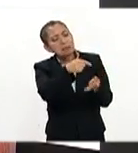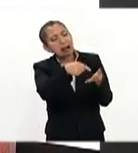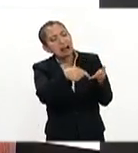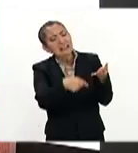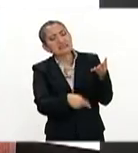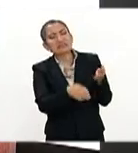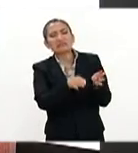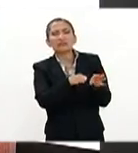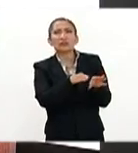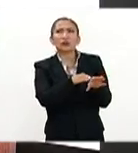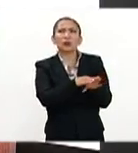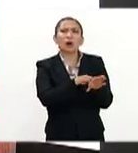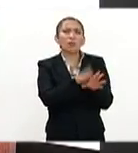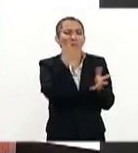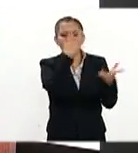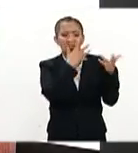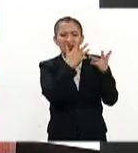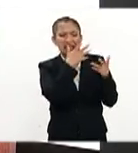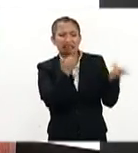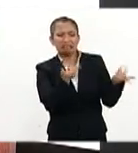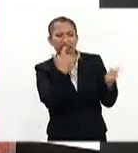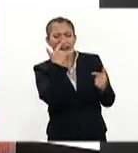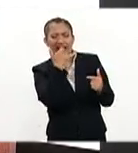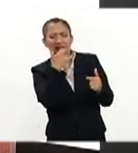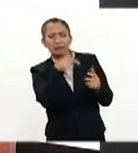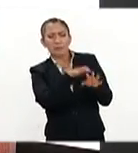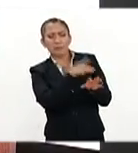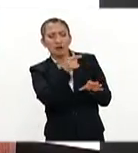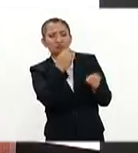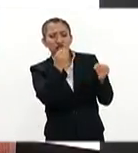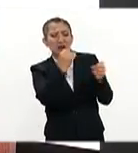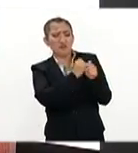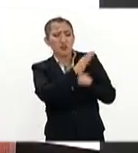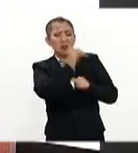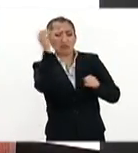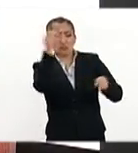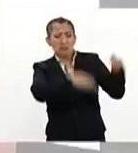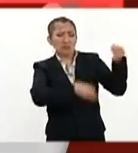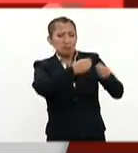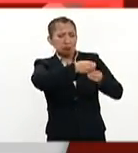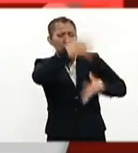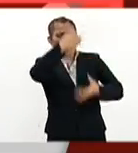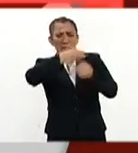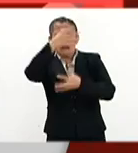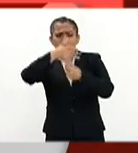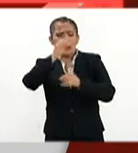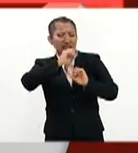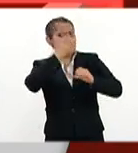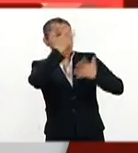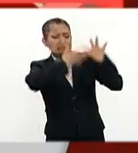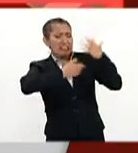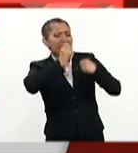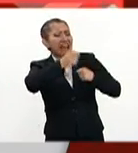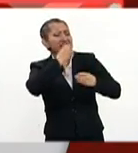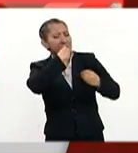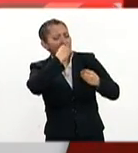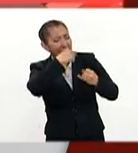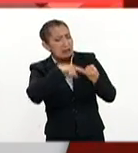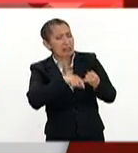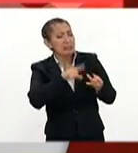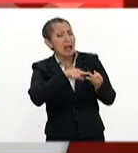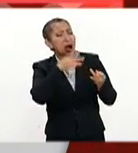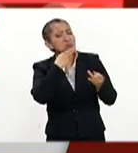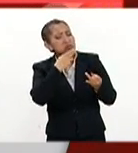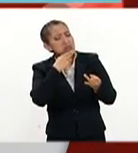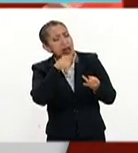son como confusos y escabrosos por la cantidad de información que tenemos, muchas veces poco clara, de qué son los alimentos,